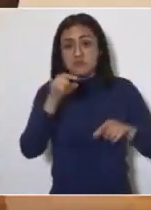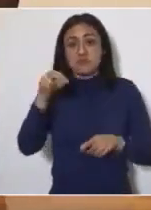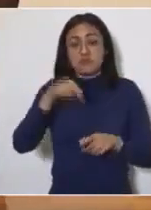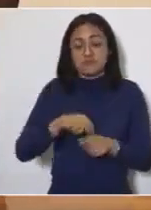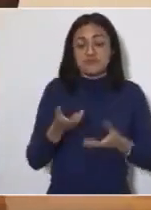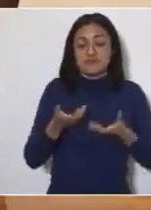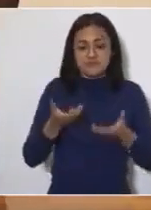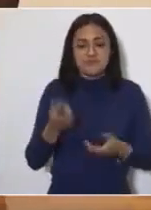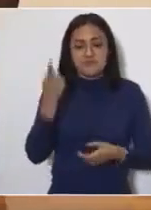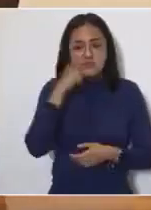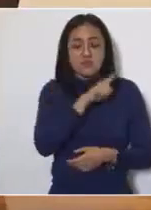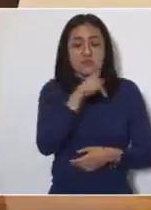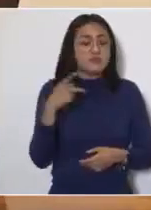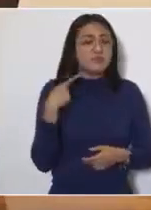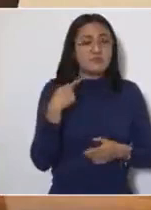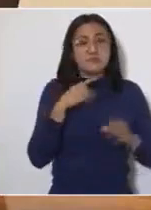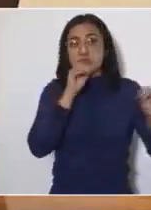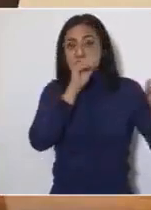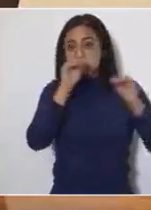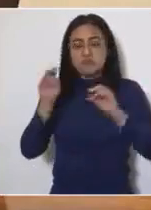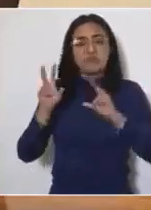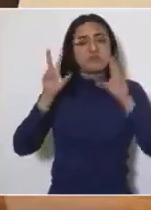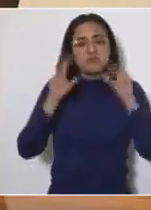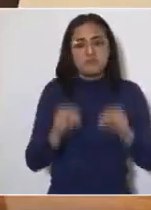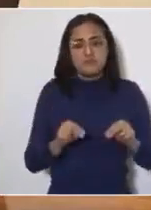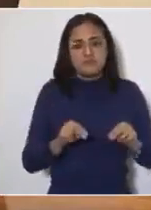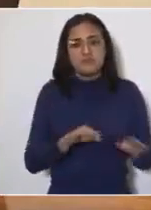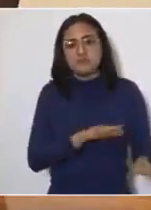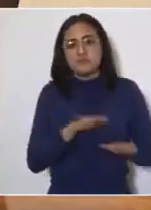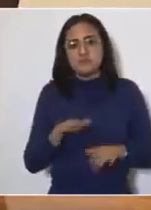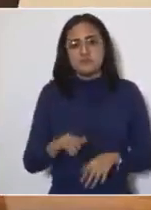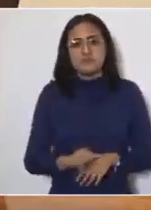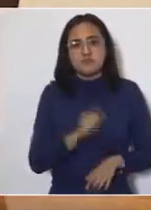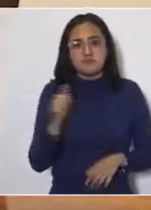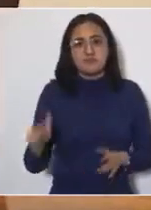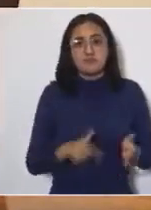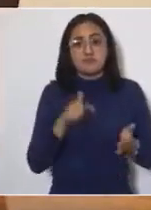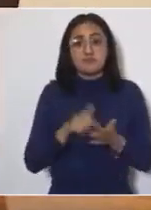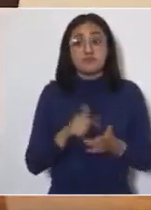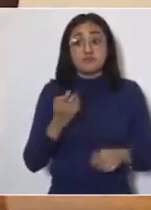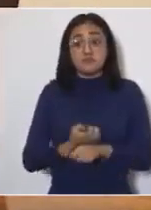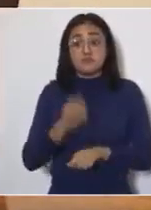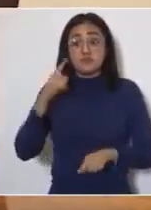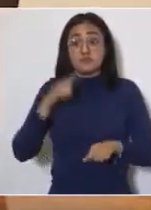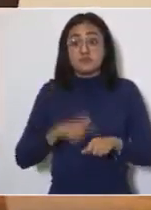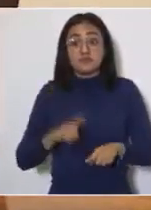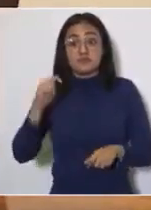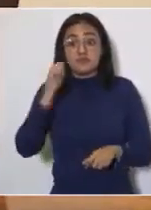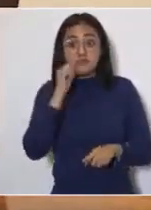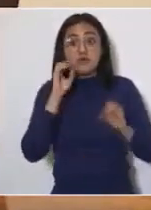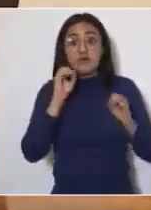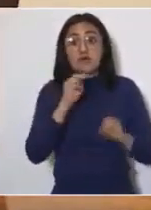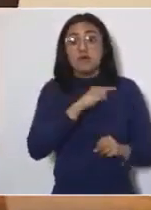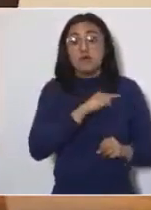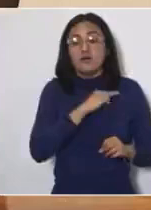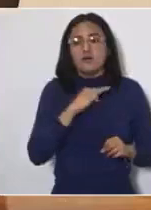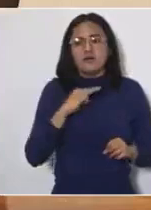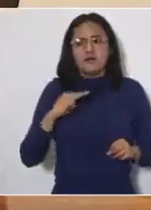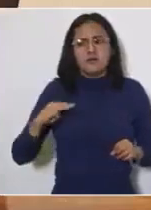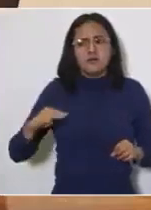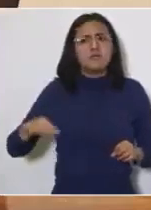para fines políticos independientemente que sean en zonas estatales o zonas